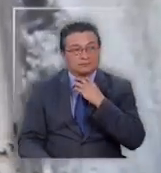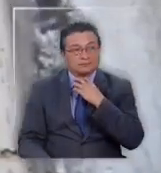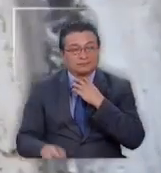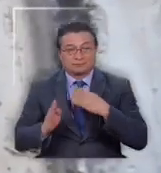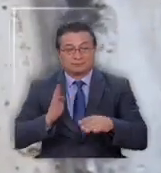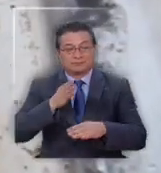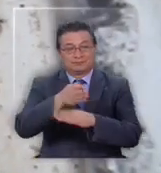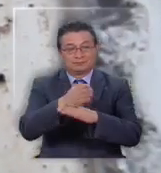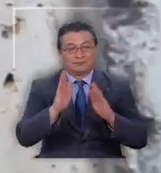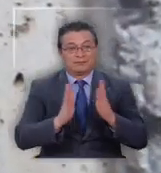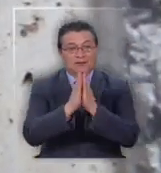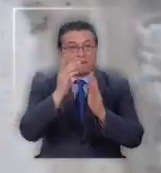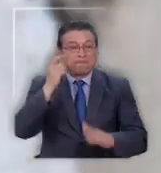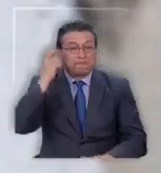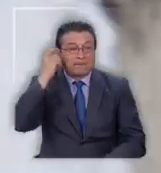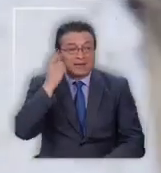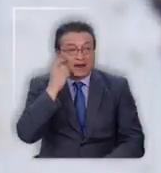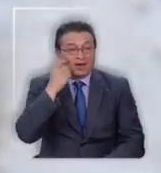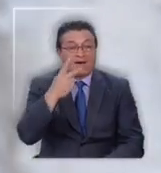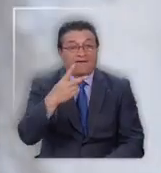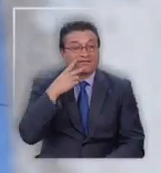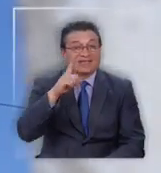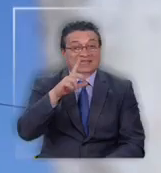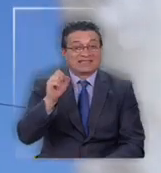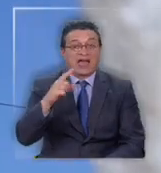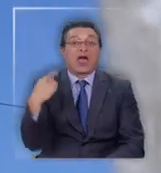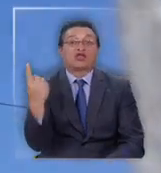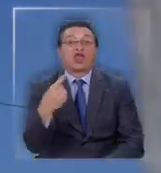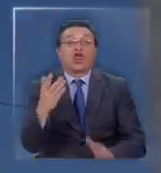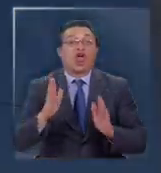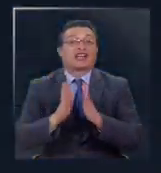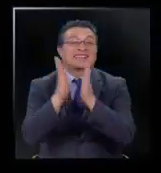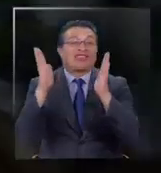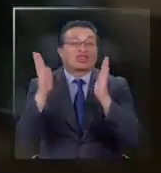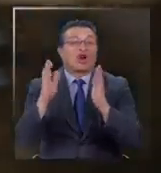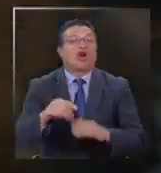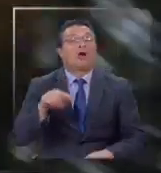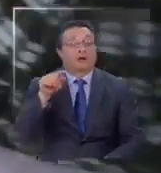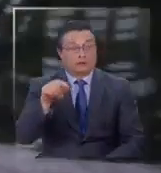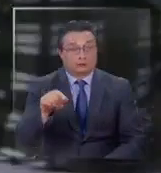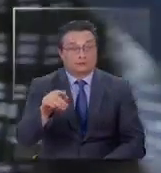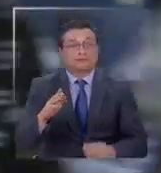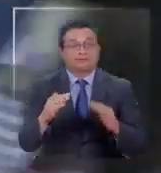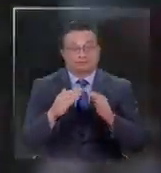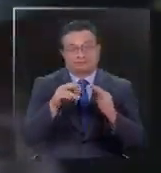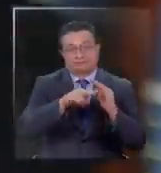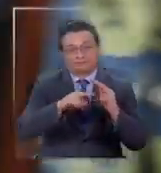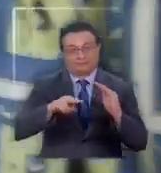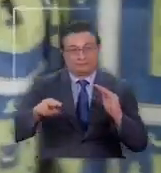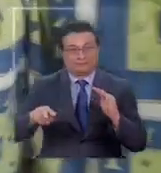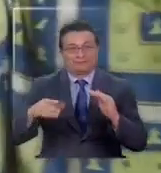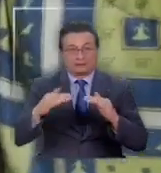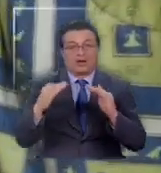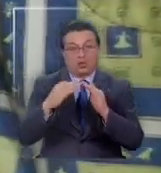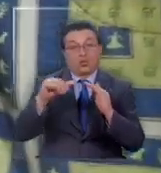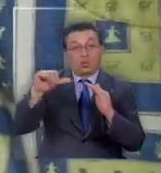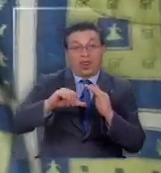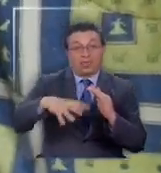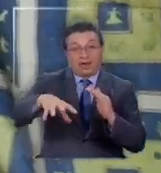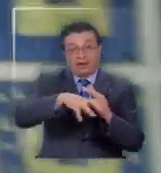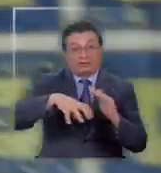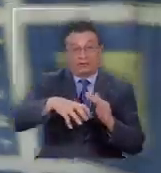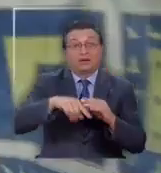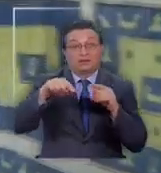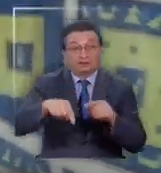Fuimos hasta San Bernardo, Villa Todos los Santos. Aquí está este albergue comunitario. Se ubica en una zona con cuarentena. Ahí